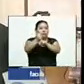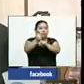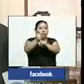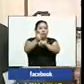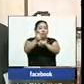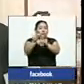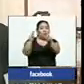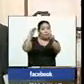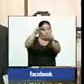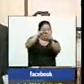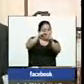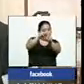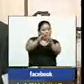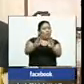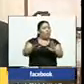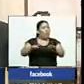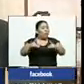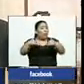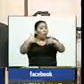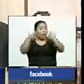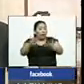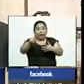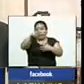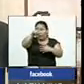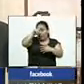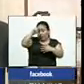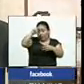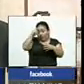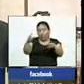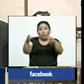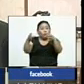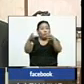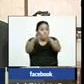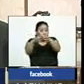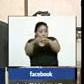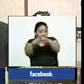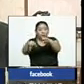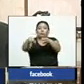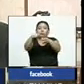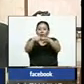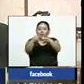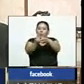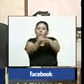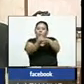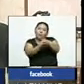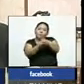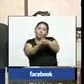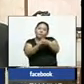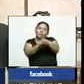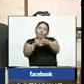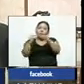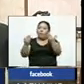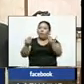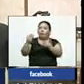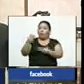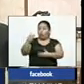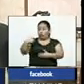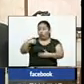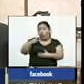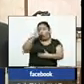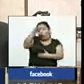¿Por qué? El horizonte laboral de un Baby Boomer era, comienzo como cadete y algún día puedo terminar como gerente general.